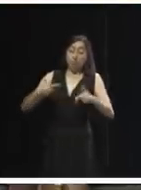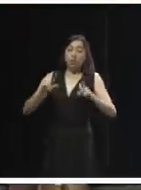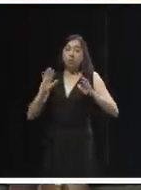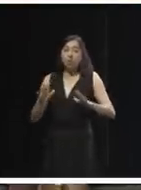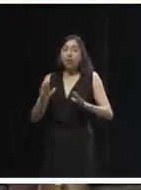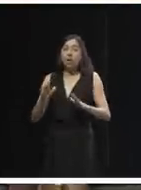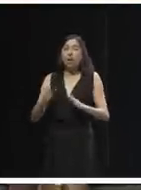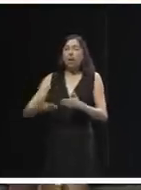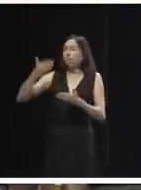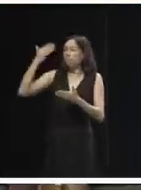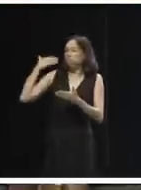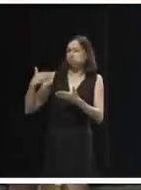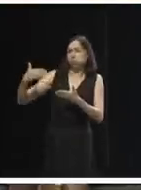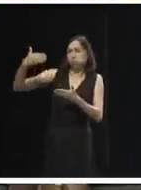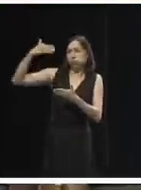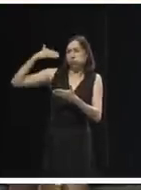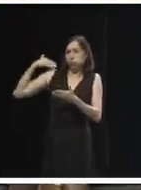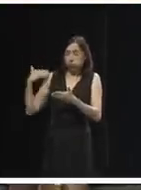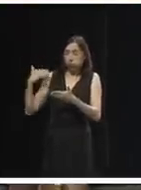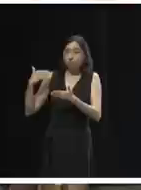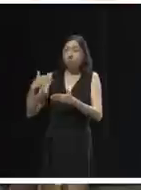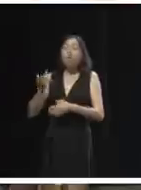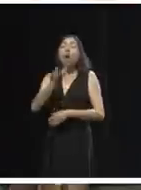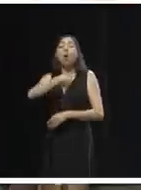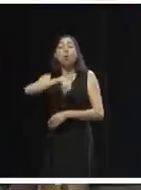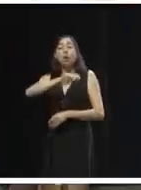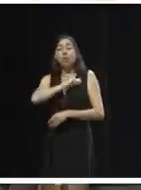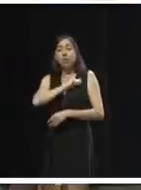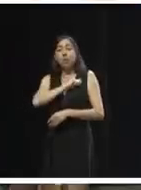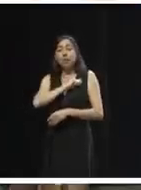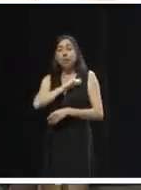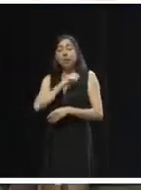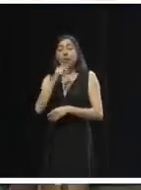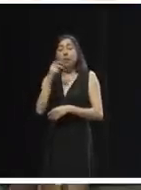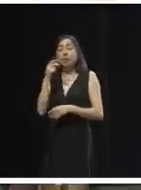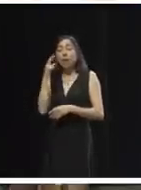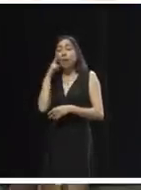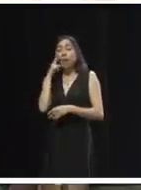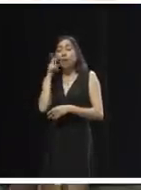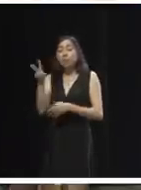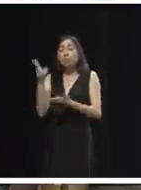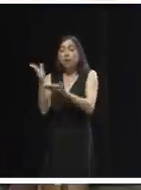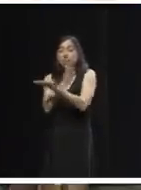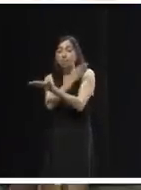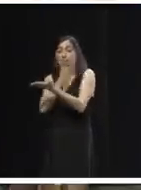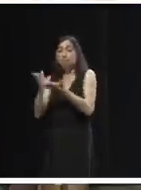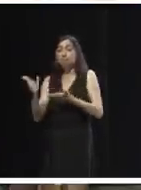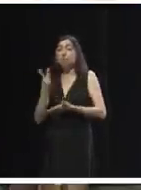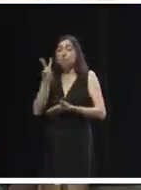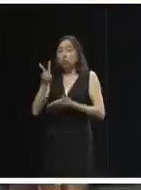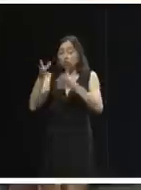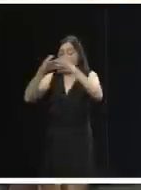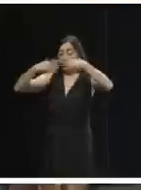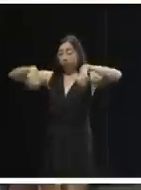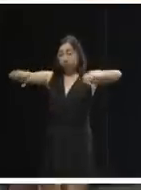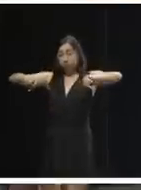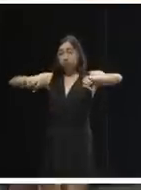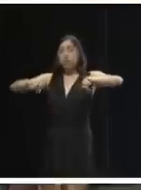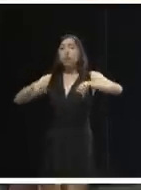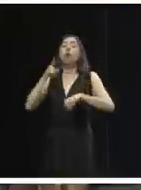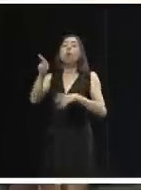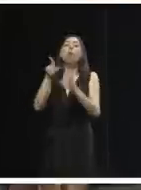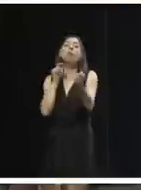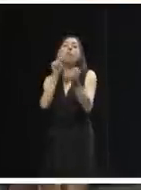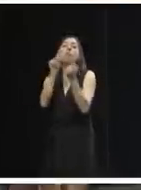del pasado. Una España que mira al bipartidismo. Un debate en el